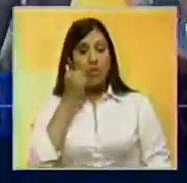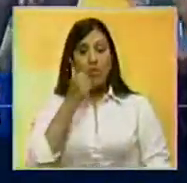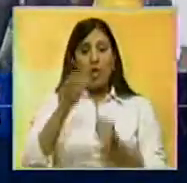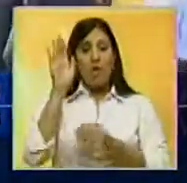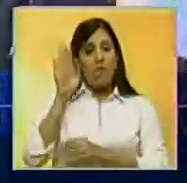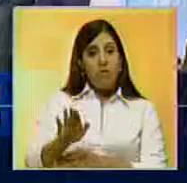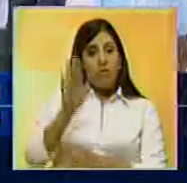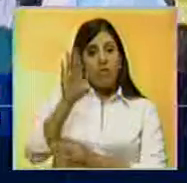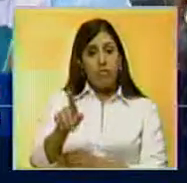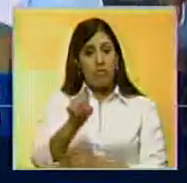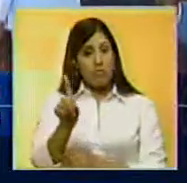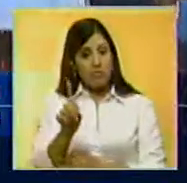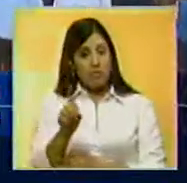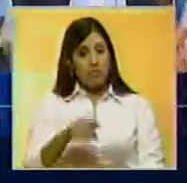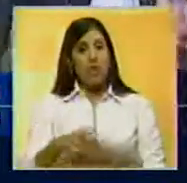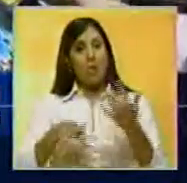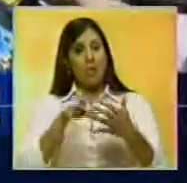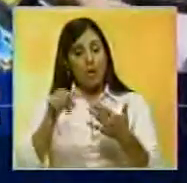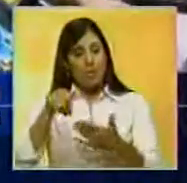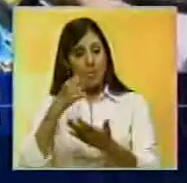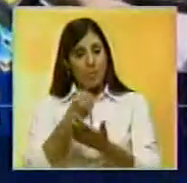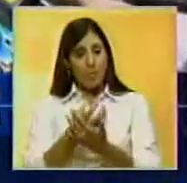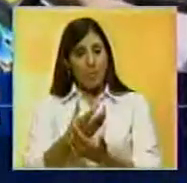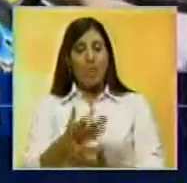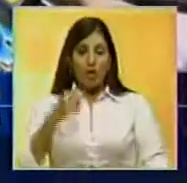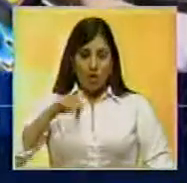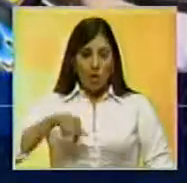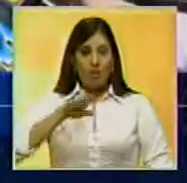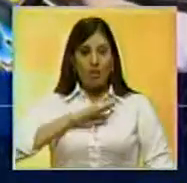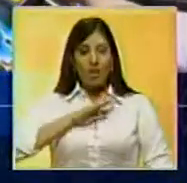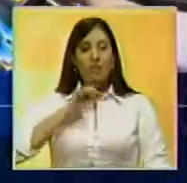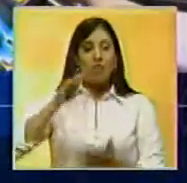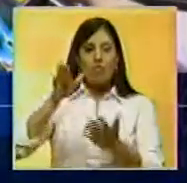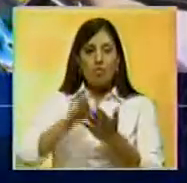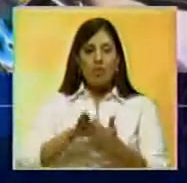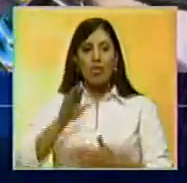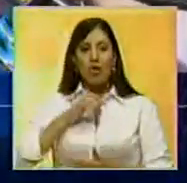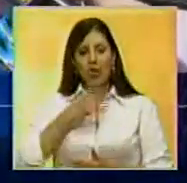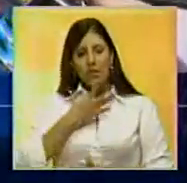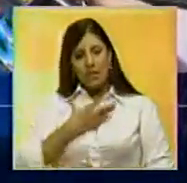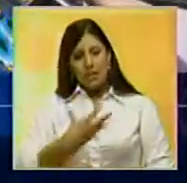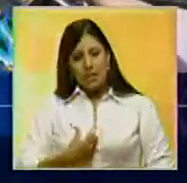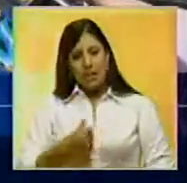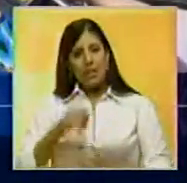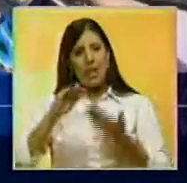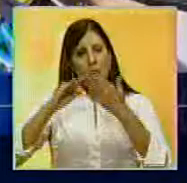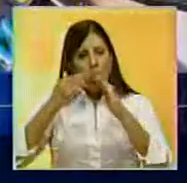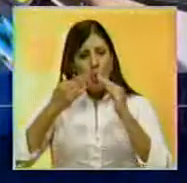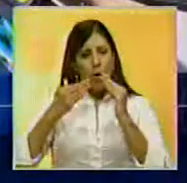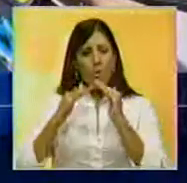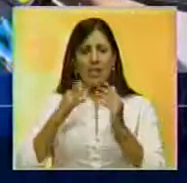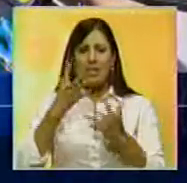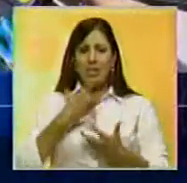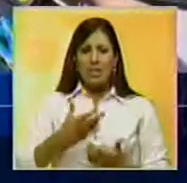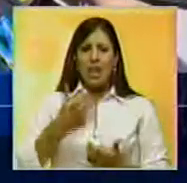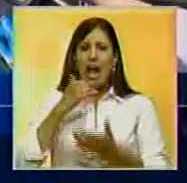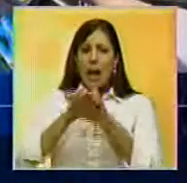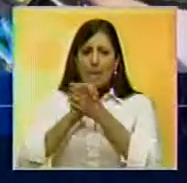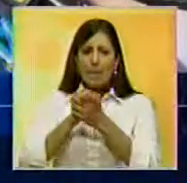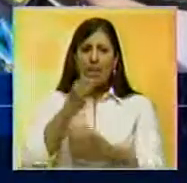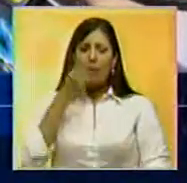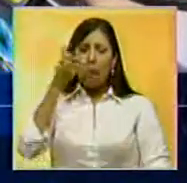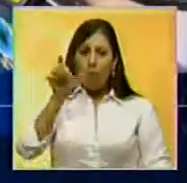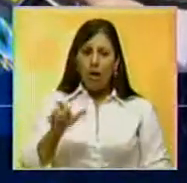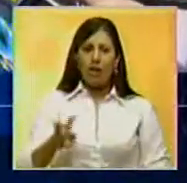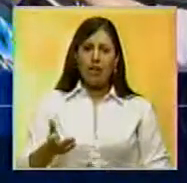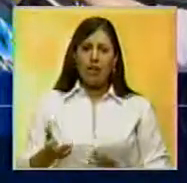ocurriendo hechos lamentables como este en la entidad. Ve, hoy tenemos muerto, hoy estamos enlutados, nuestra comunidad se fue, una amiga, una